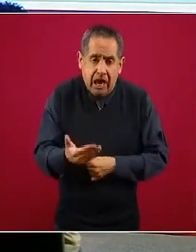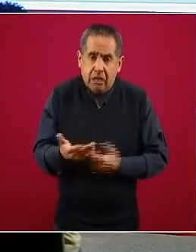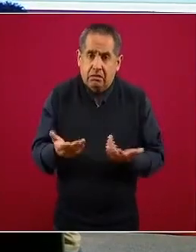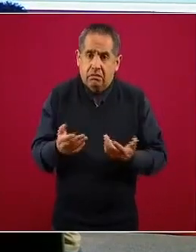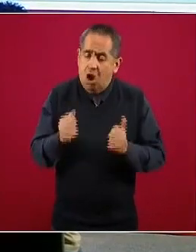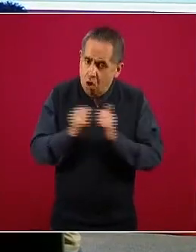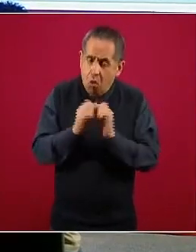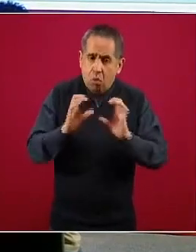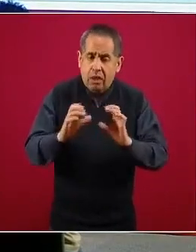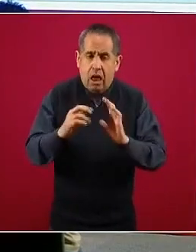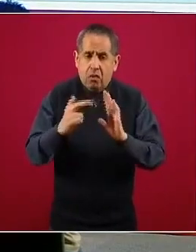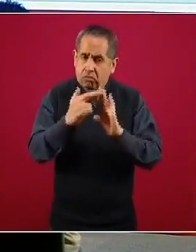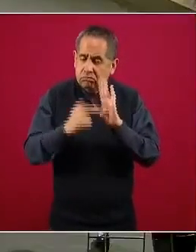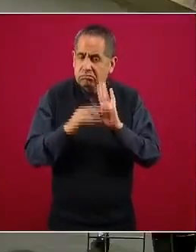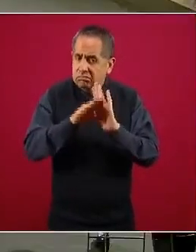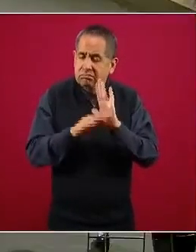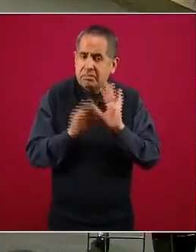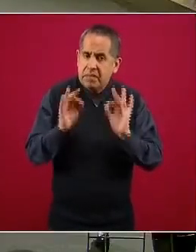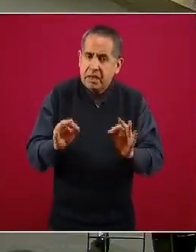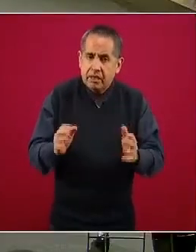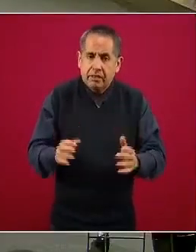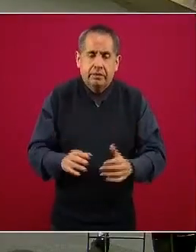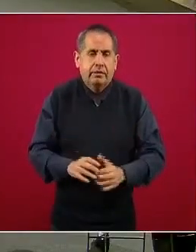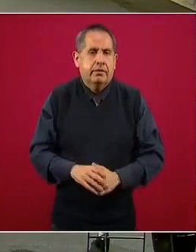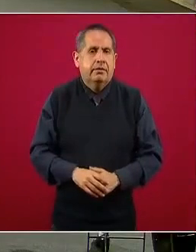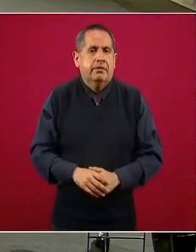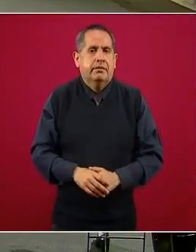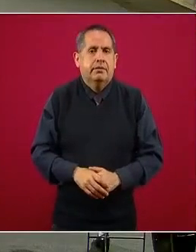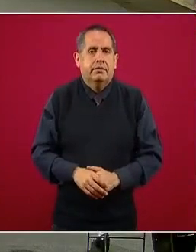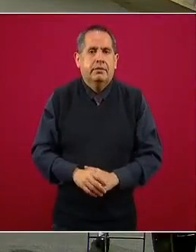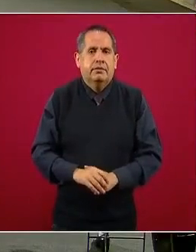criterios técnicos. La siguiente.